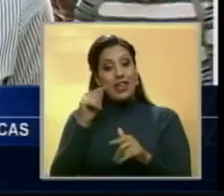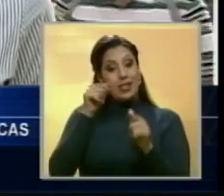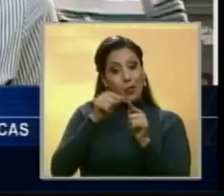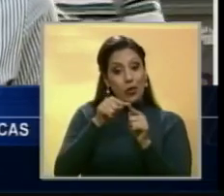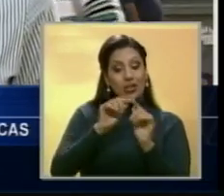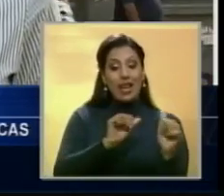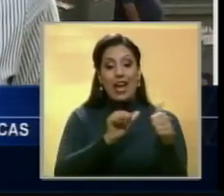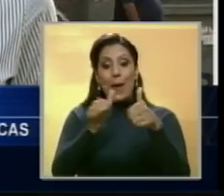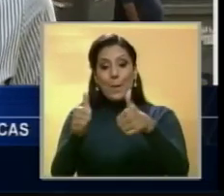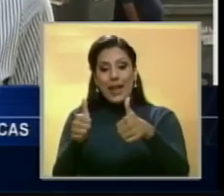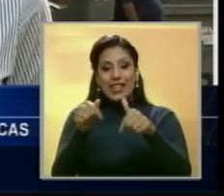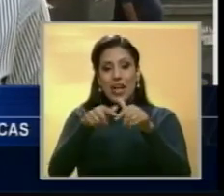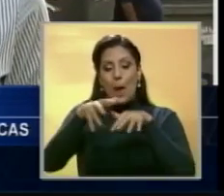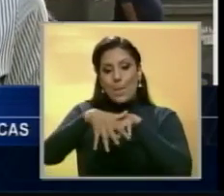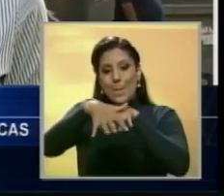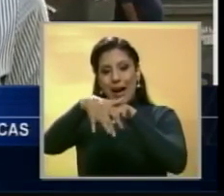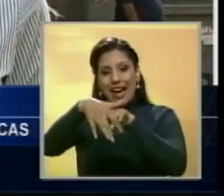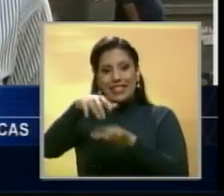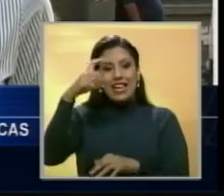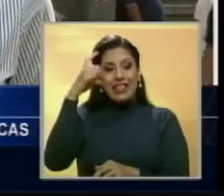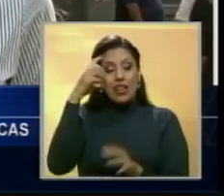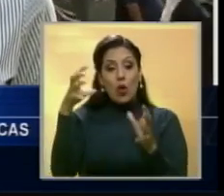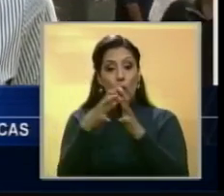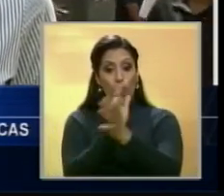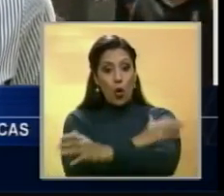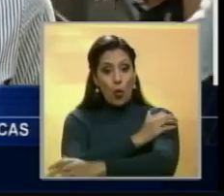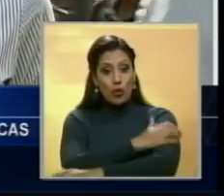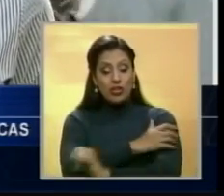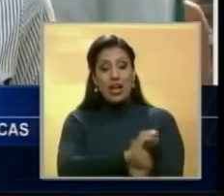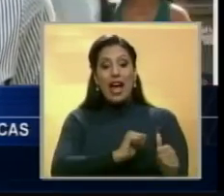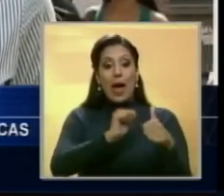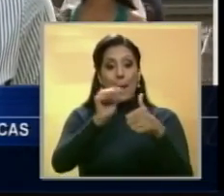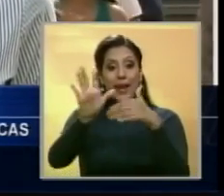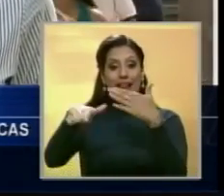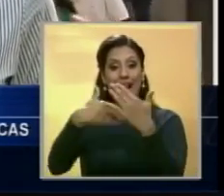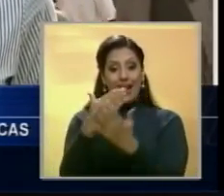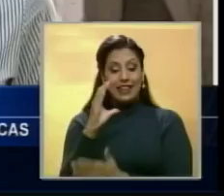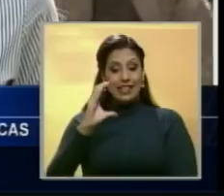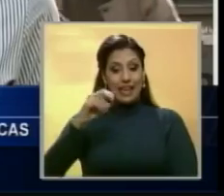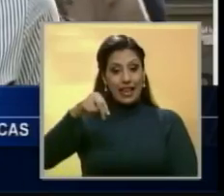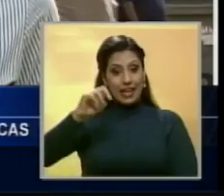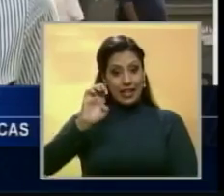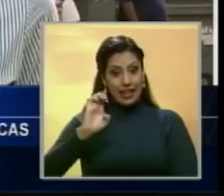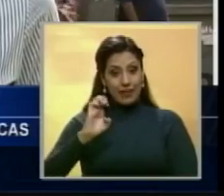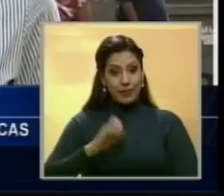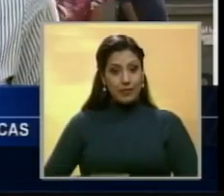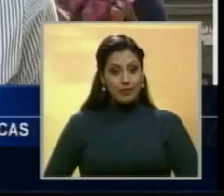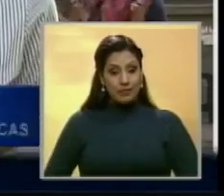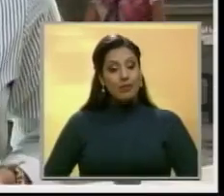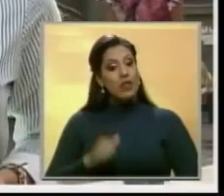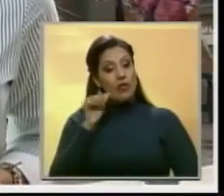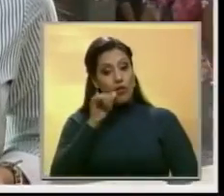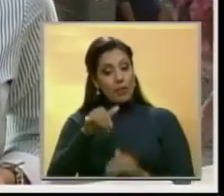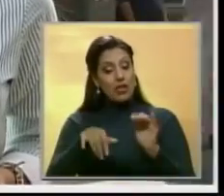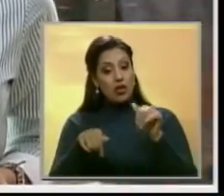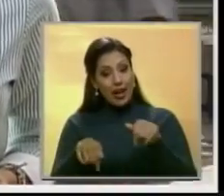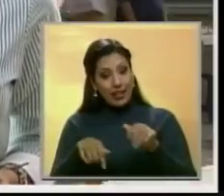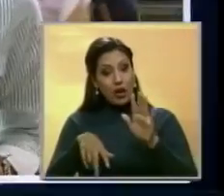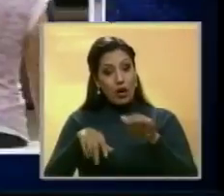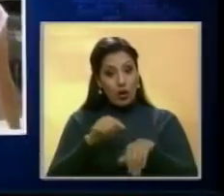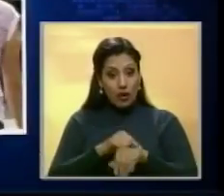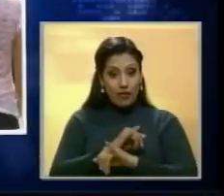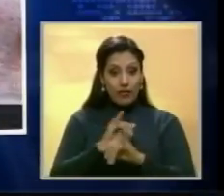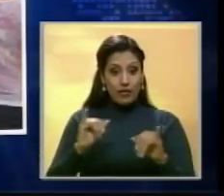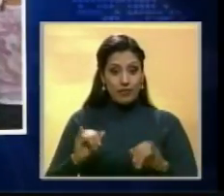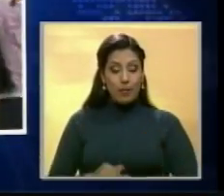punto de partida de una marcha convocada por la oposición que se espere que llegue a la sede del Consejo Nacional Electoral. Es el reporte que tenemos a esta